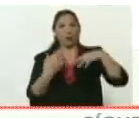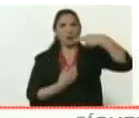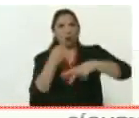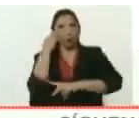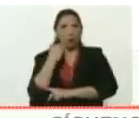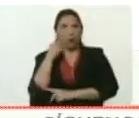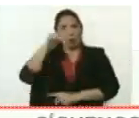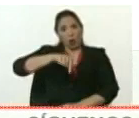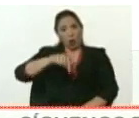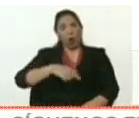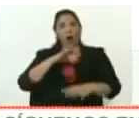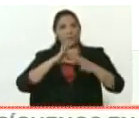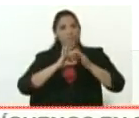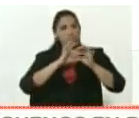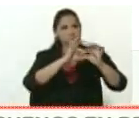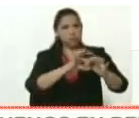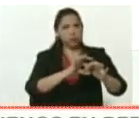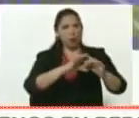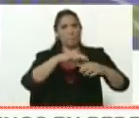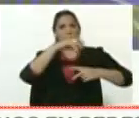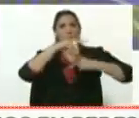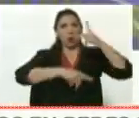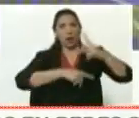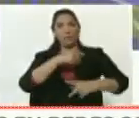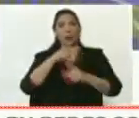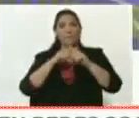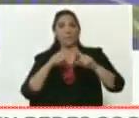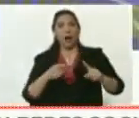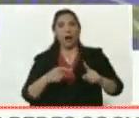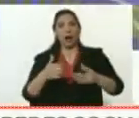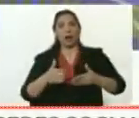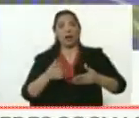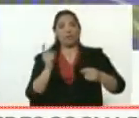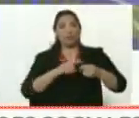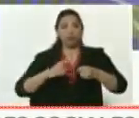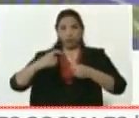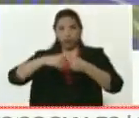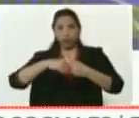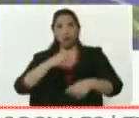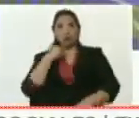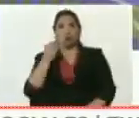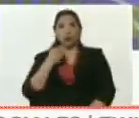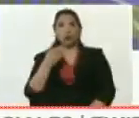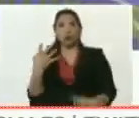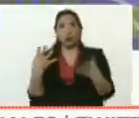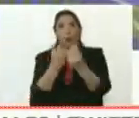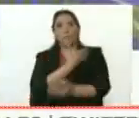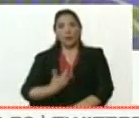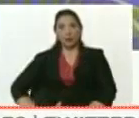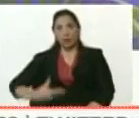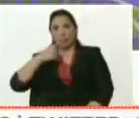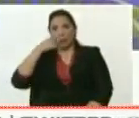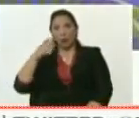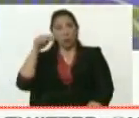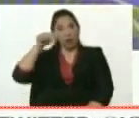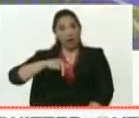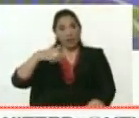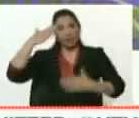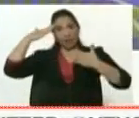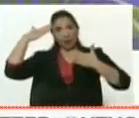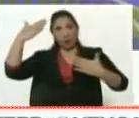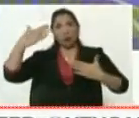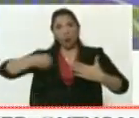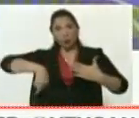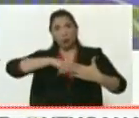hoy ha consolidado programas para la juventud con el presidente Nicolás Maduro. Desde acá, un saludo a